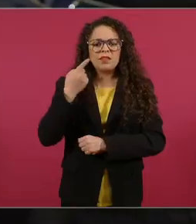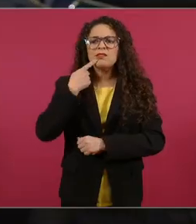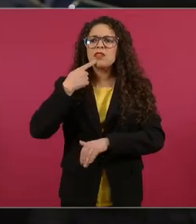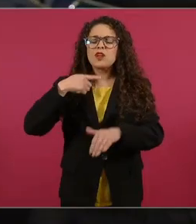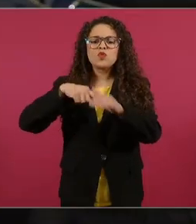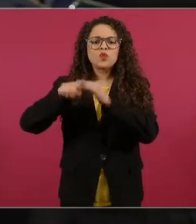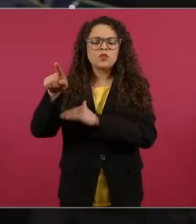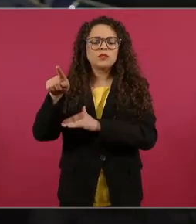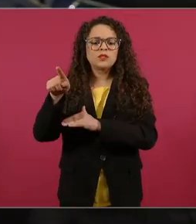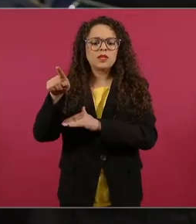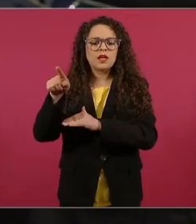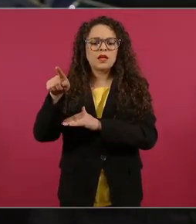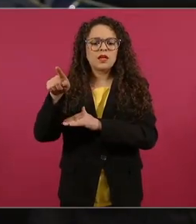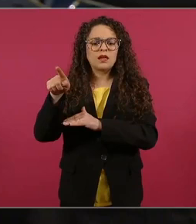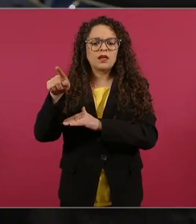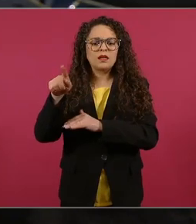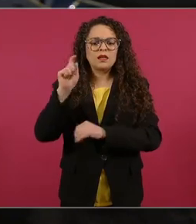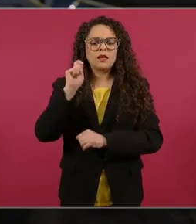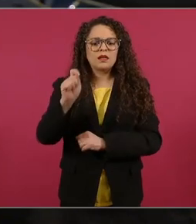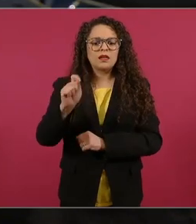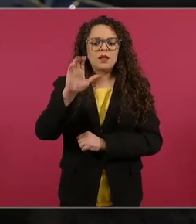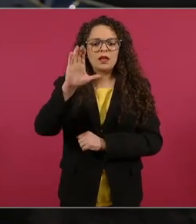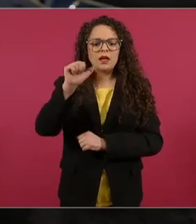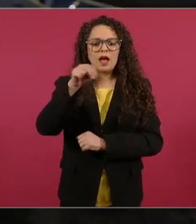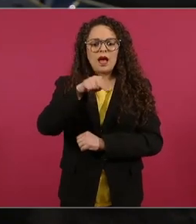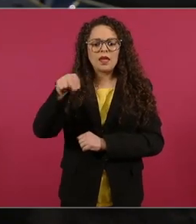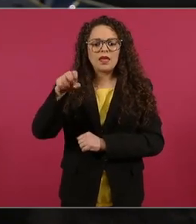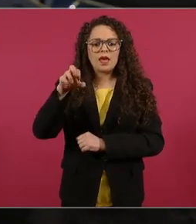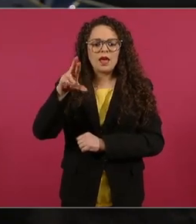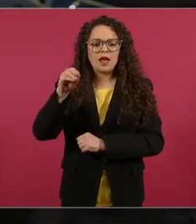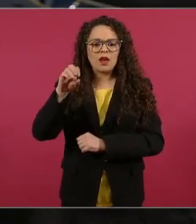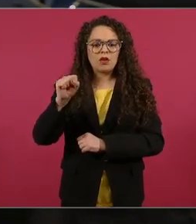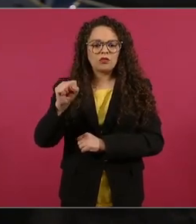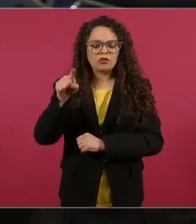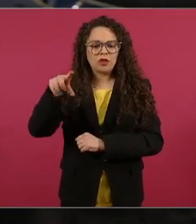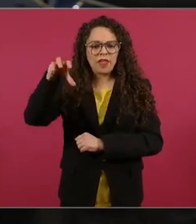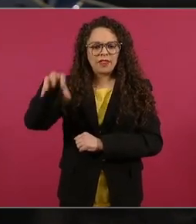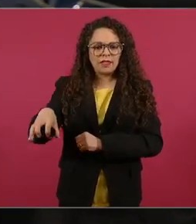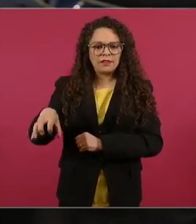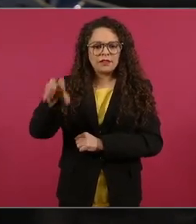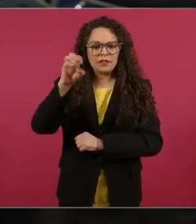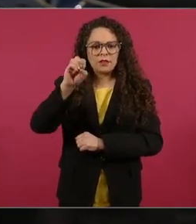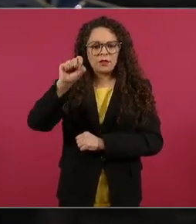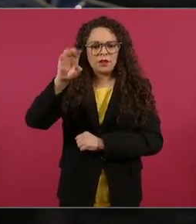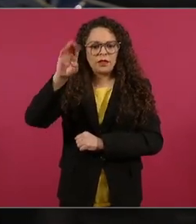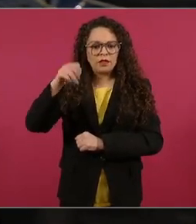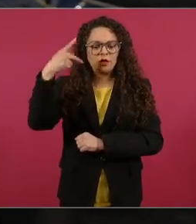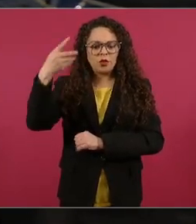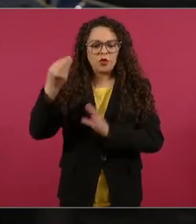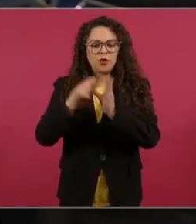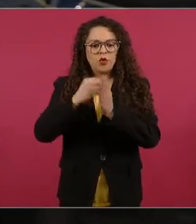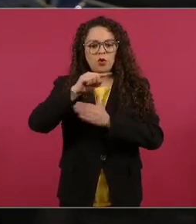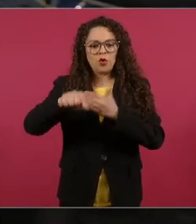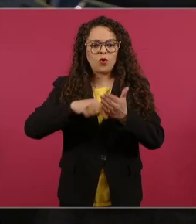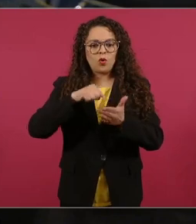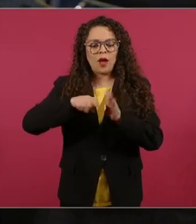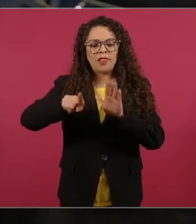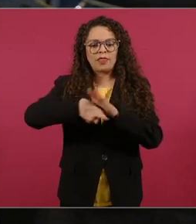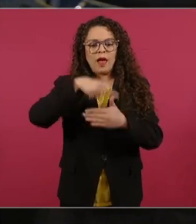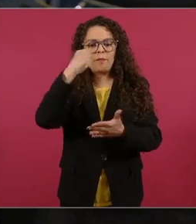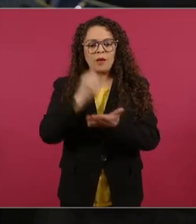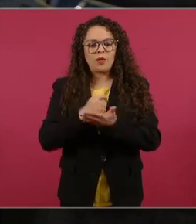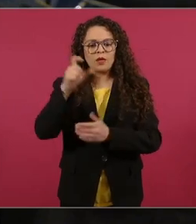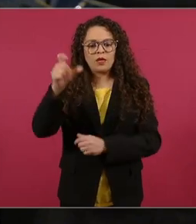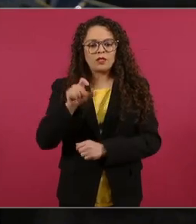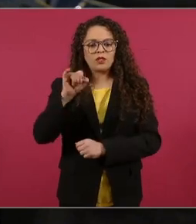los cañeros del distrito 029 de Jicotenca, Tamaulipas, porque la